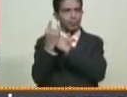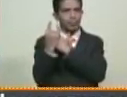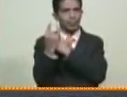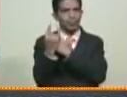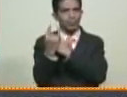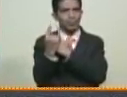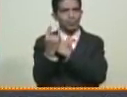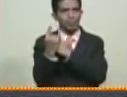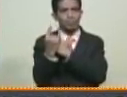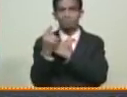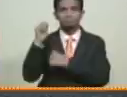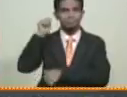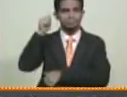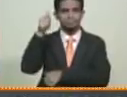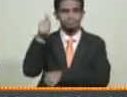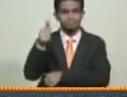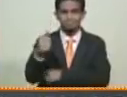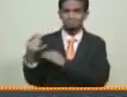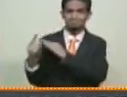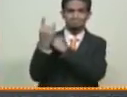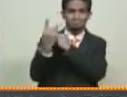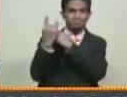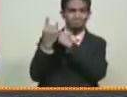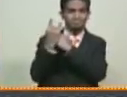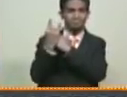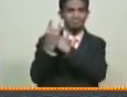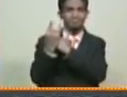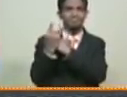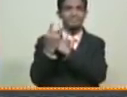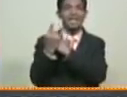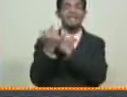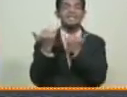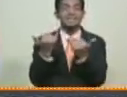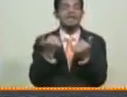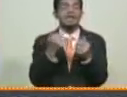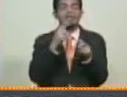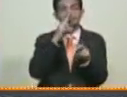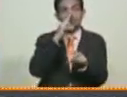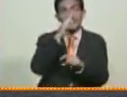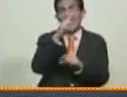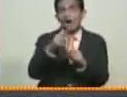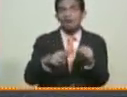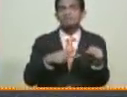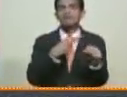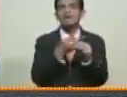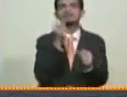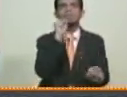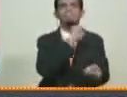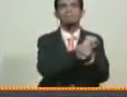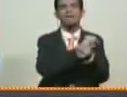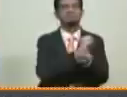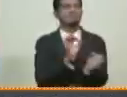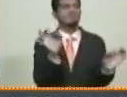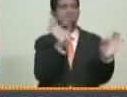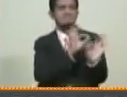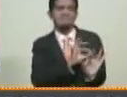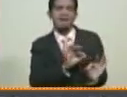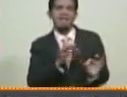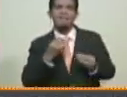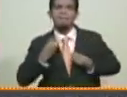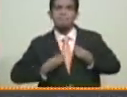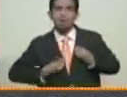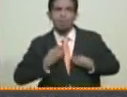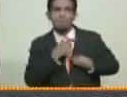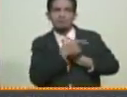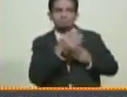sido engañados durante años, que tienen 2 años detenidos y no los ha ido a visitar nadie, ni se han preocupado por ellos, que